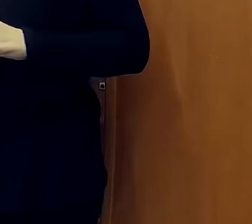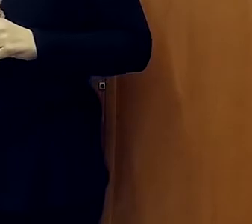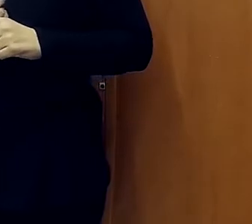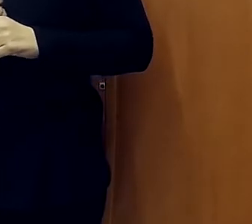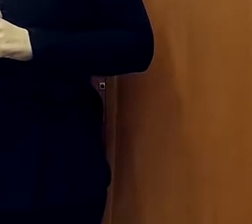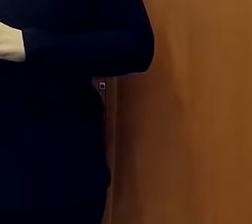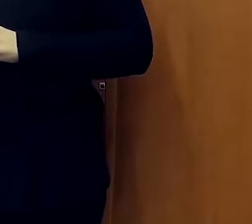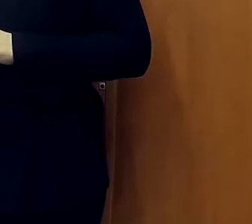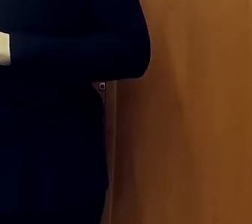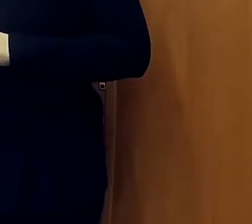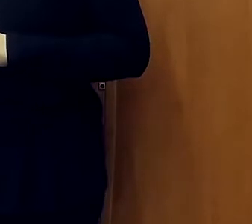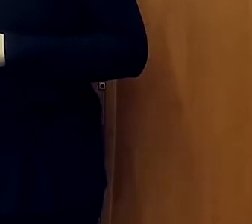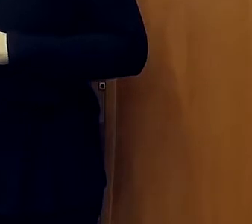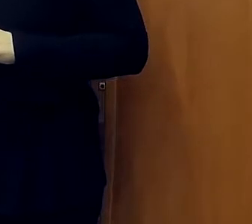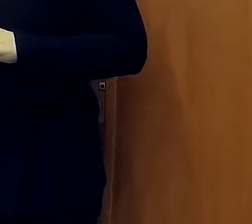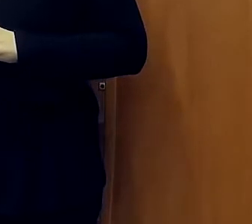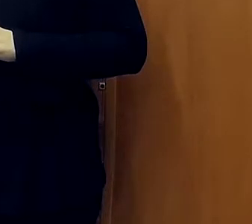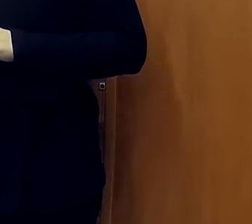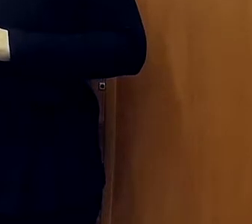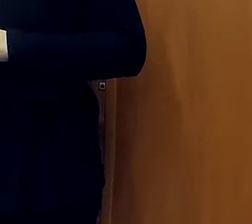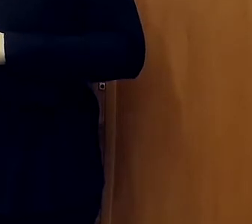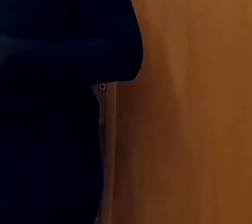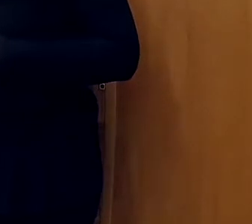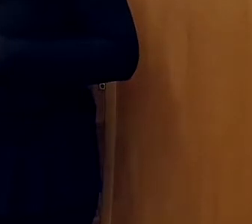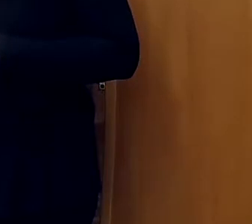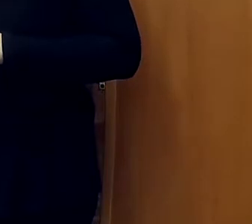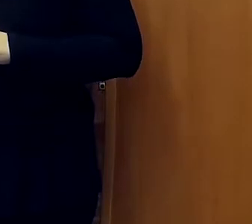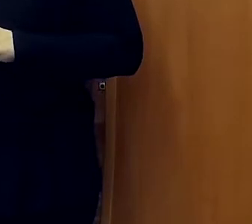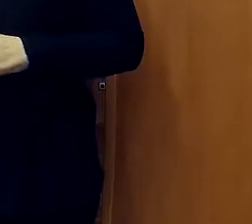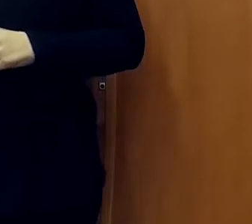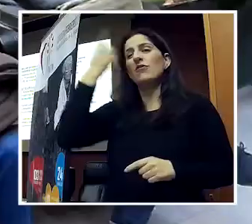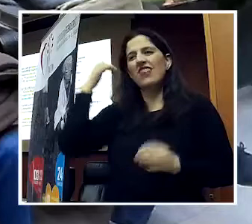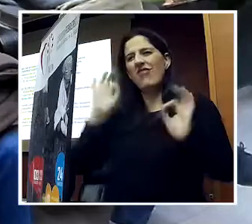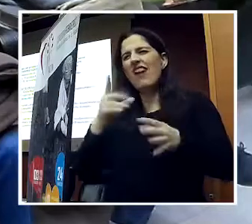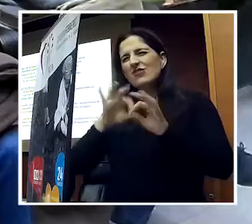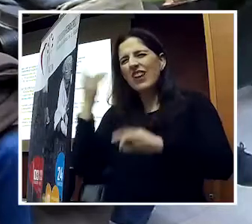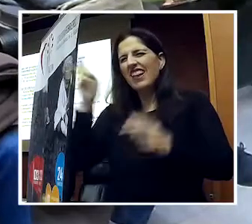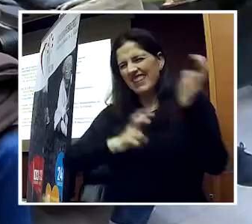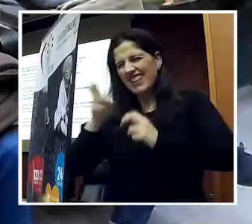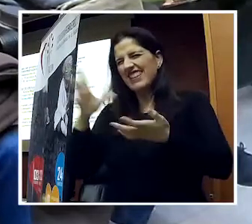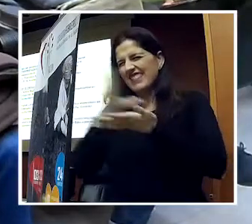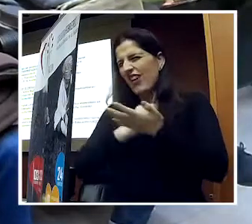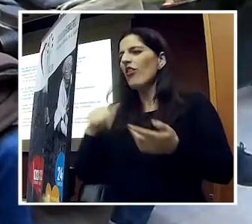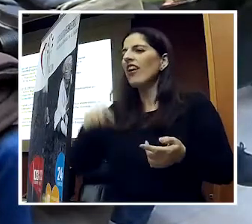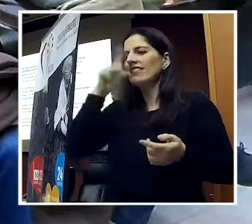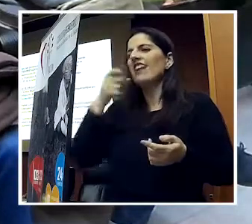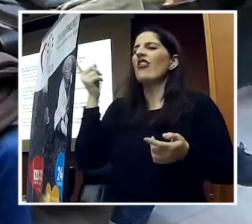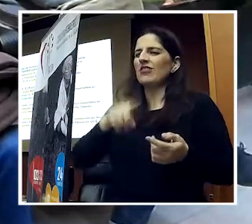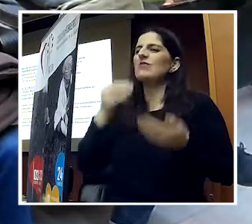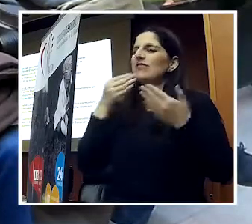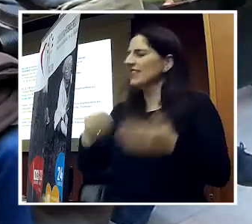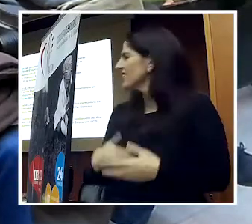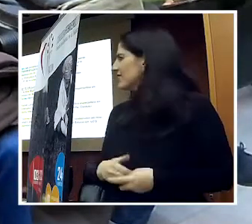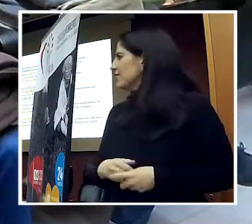para los sordos. Encantado, el año pasado ya tuvimos la suerte de teneros con nosotros y es un honor que también podáis estar otra vez